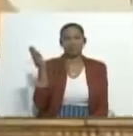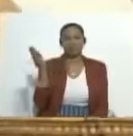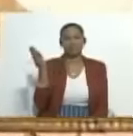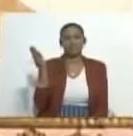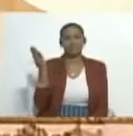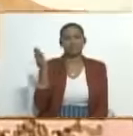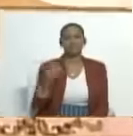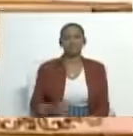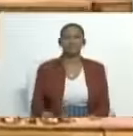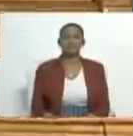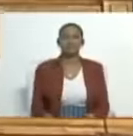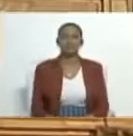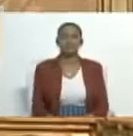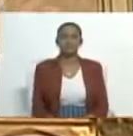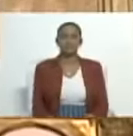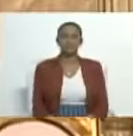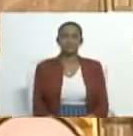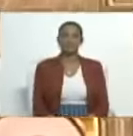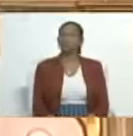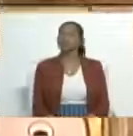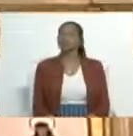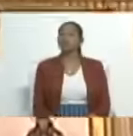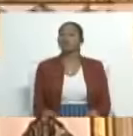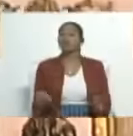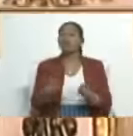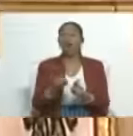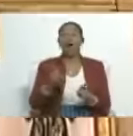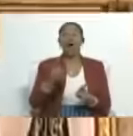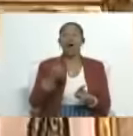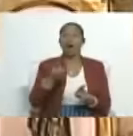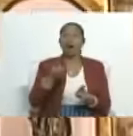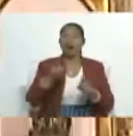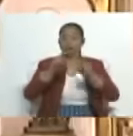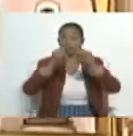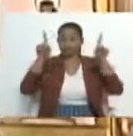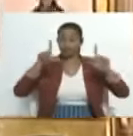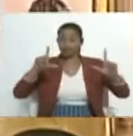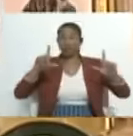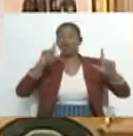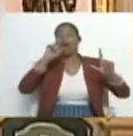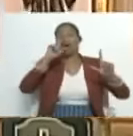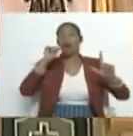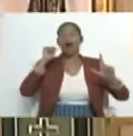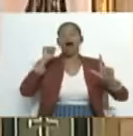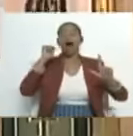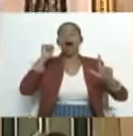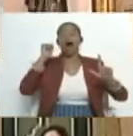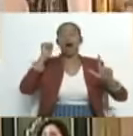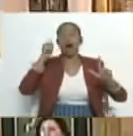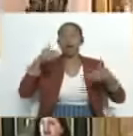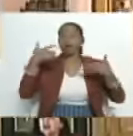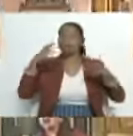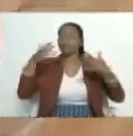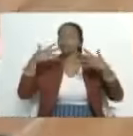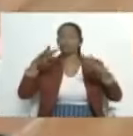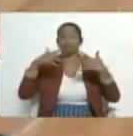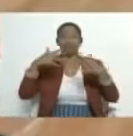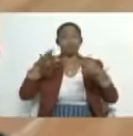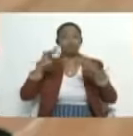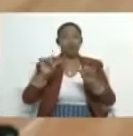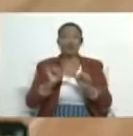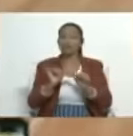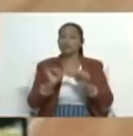se mantiene y seguro que pasarán cientos de años, y aquí está